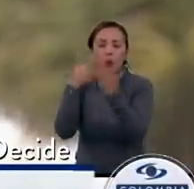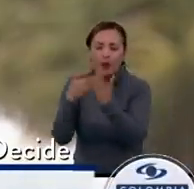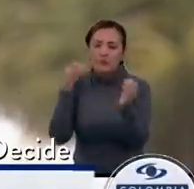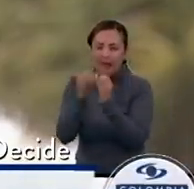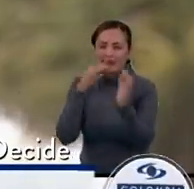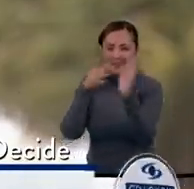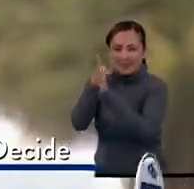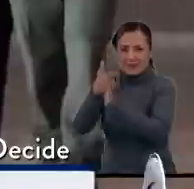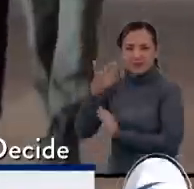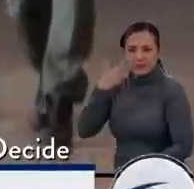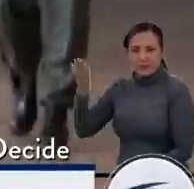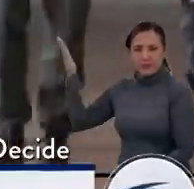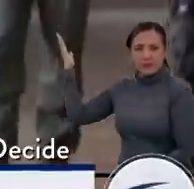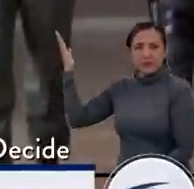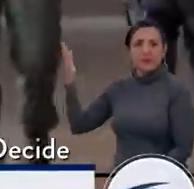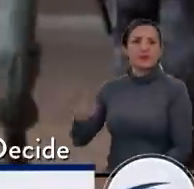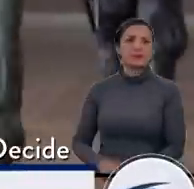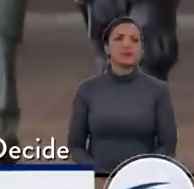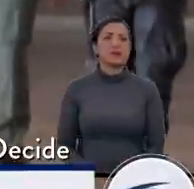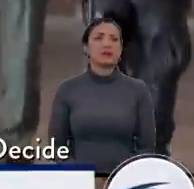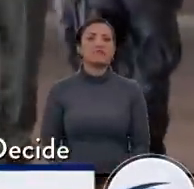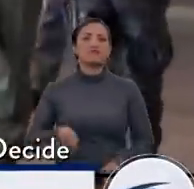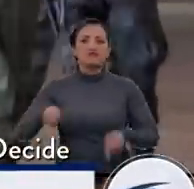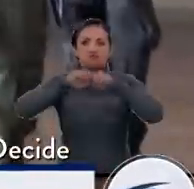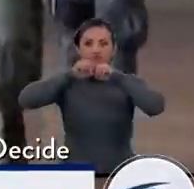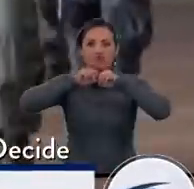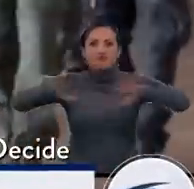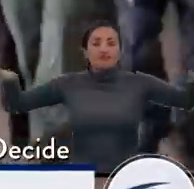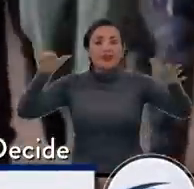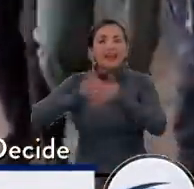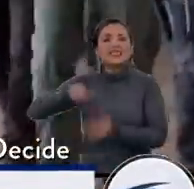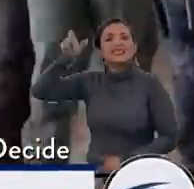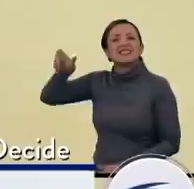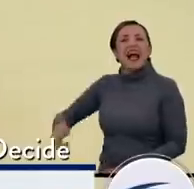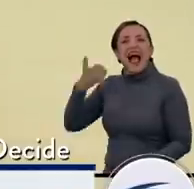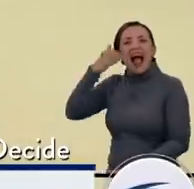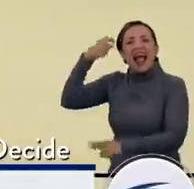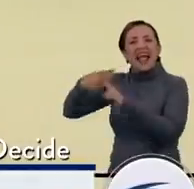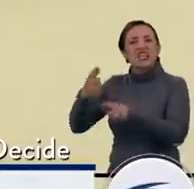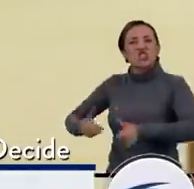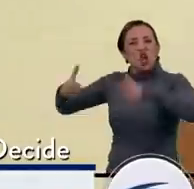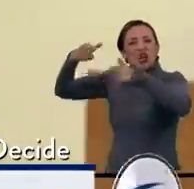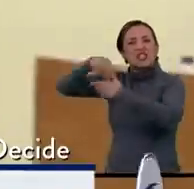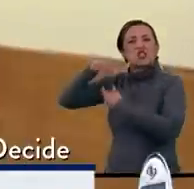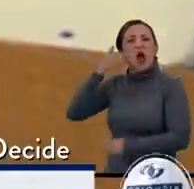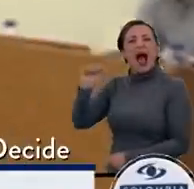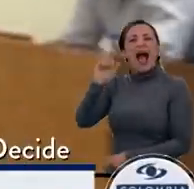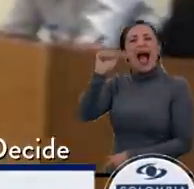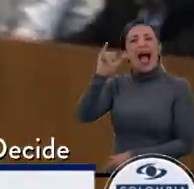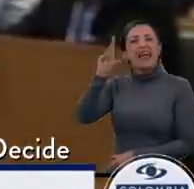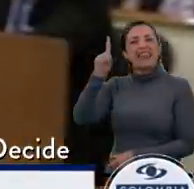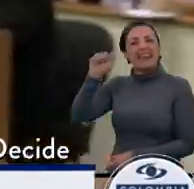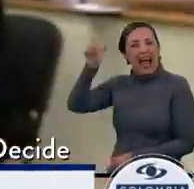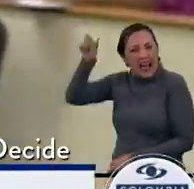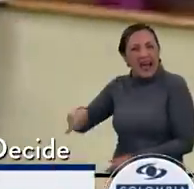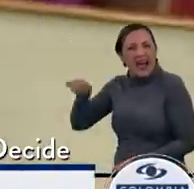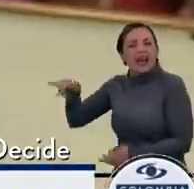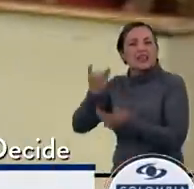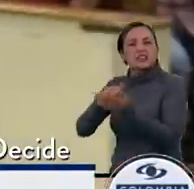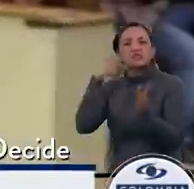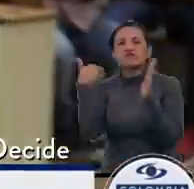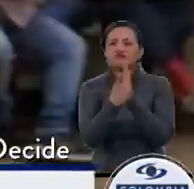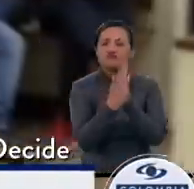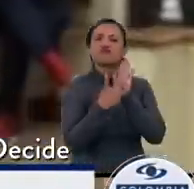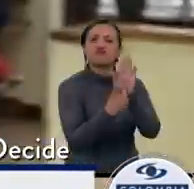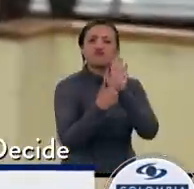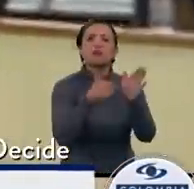informe. El ventilador lo encendió esta semana la excongresista Aida Merlano, quien aportó ante la sala de instrucción de la Corte Suprema de Justicia una serie de pruebas que